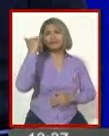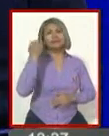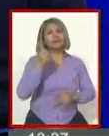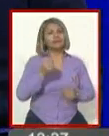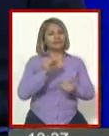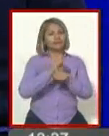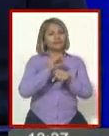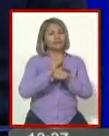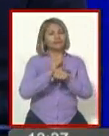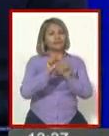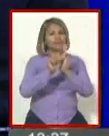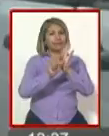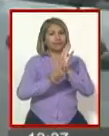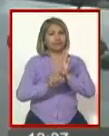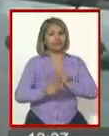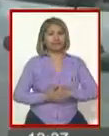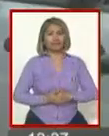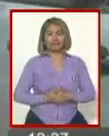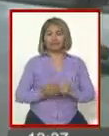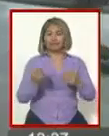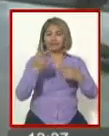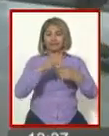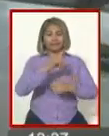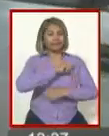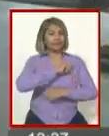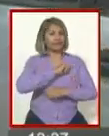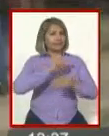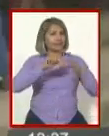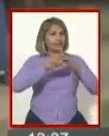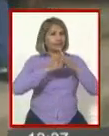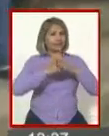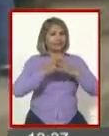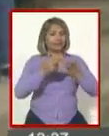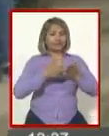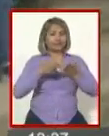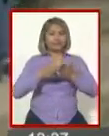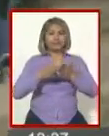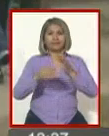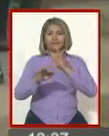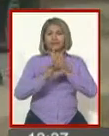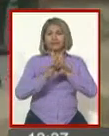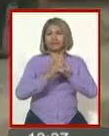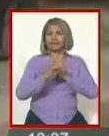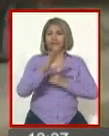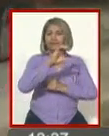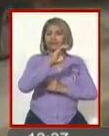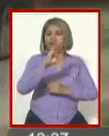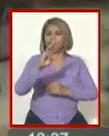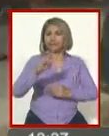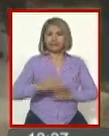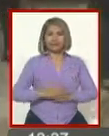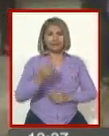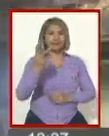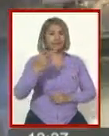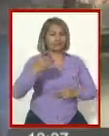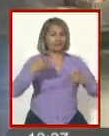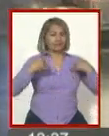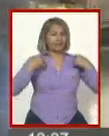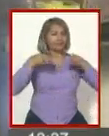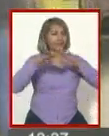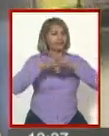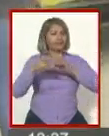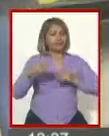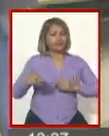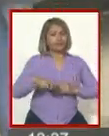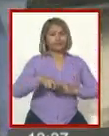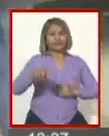presunta explotación sexual. La intervención policial comenzó en la parada de buses que se dirigen al trópico cochabambino. 2 menores de edad